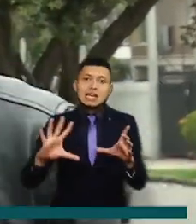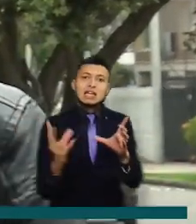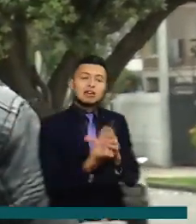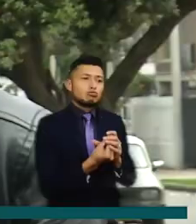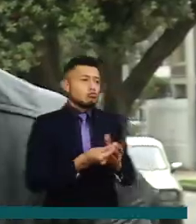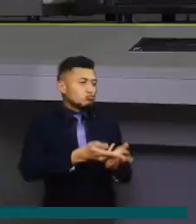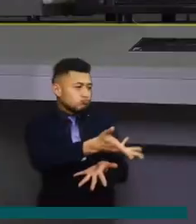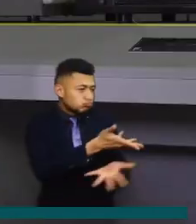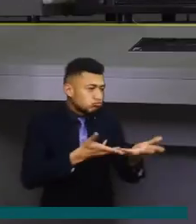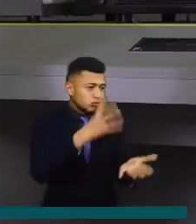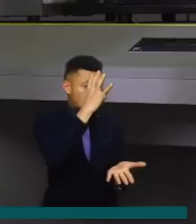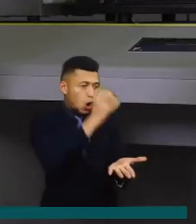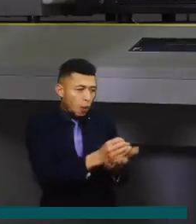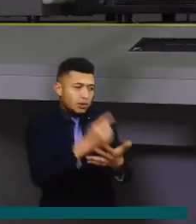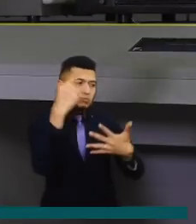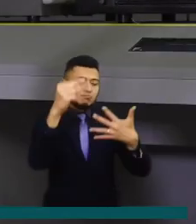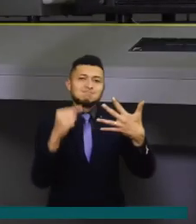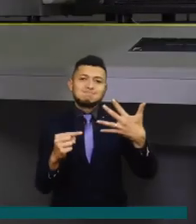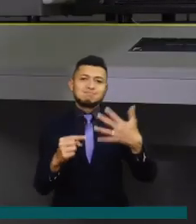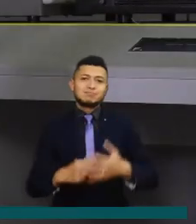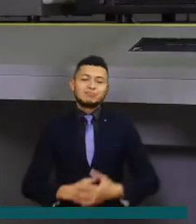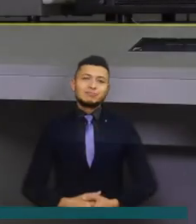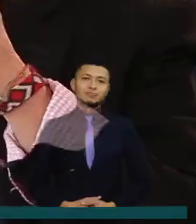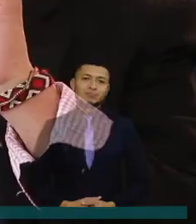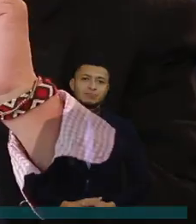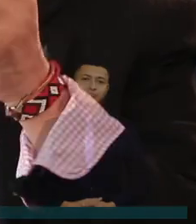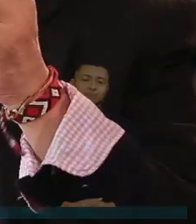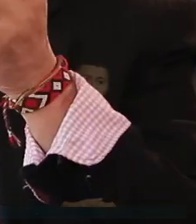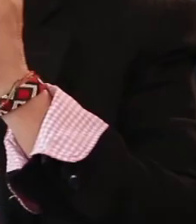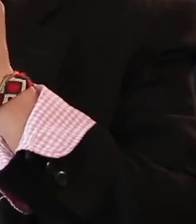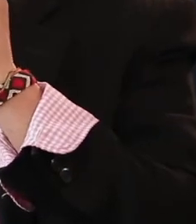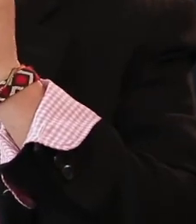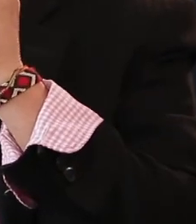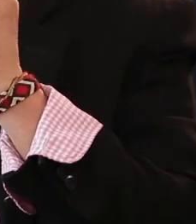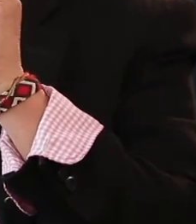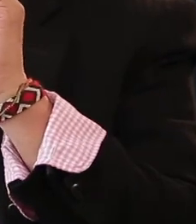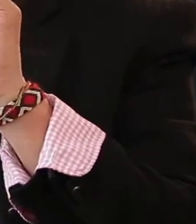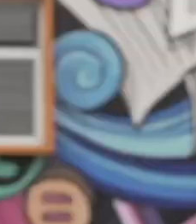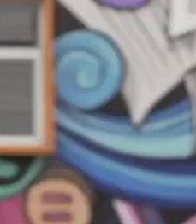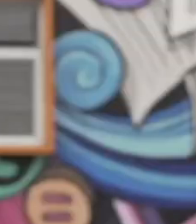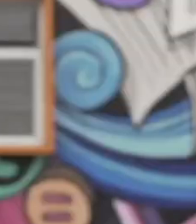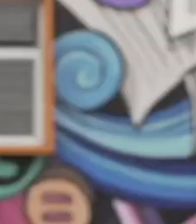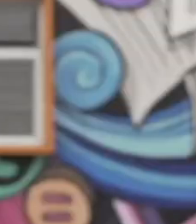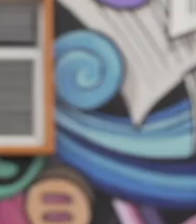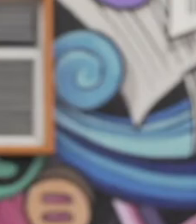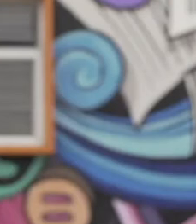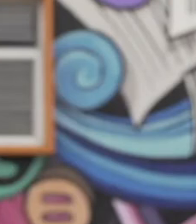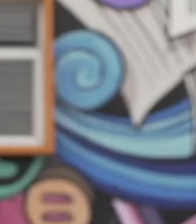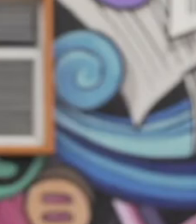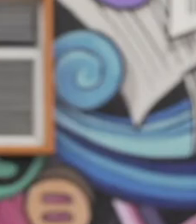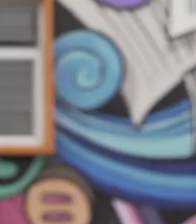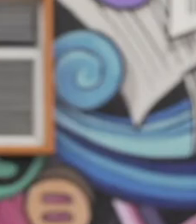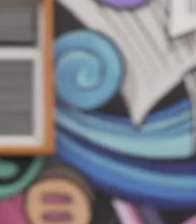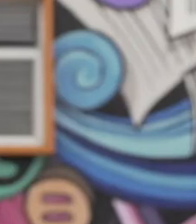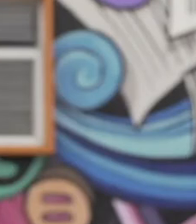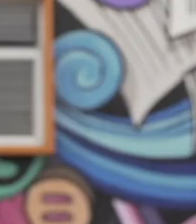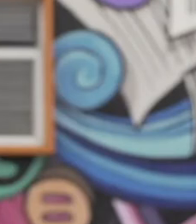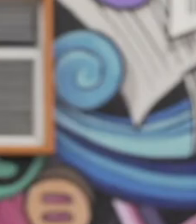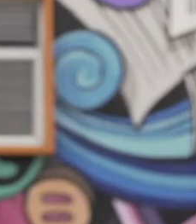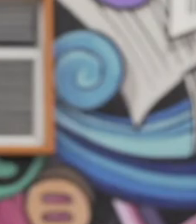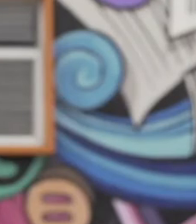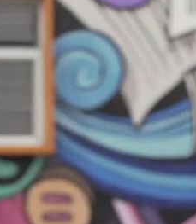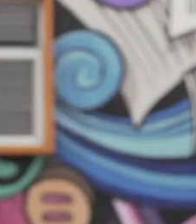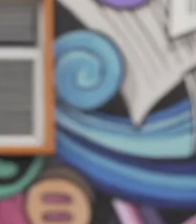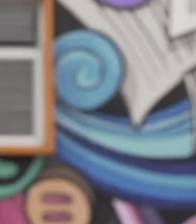de inclusión para interactuar y opinar. El propósito de este programa es atender las preguntas,